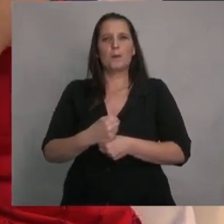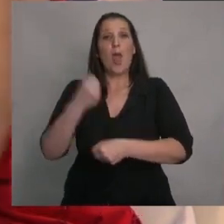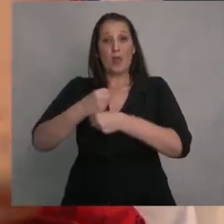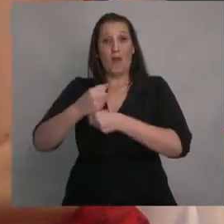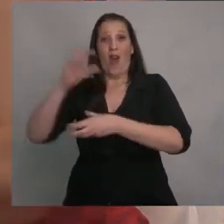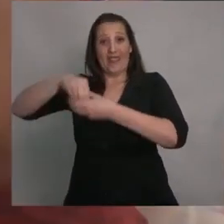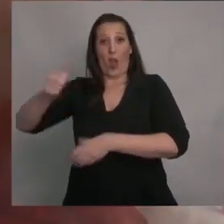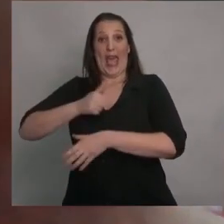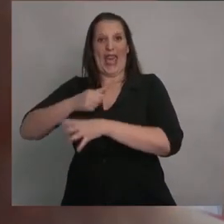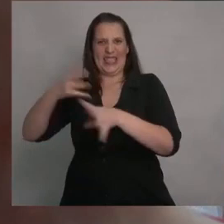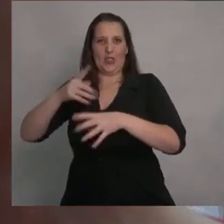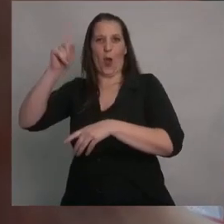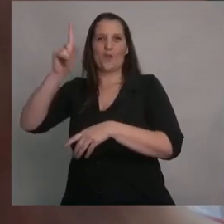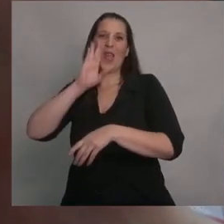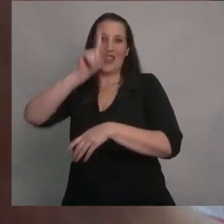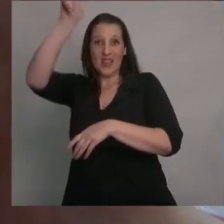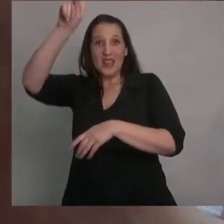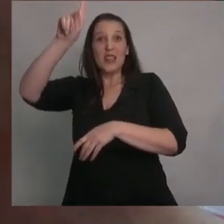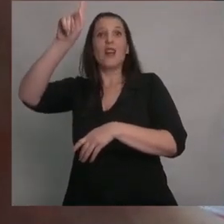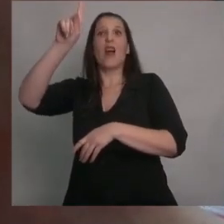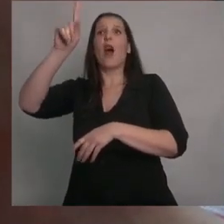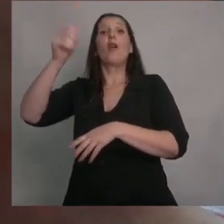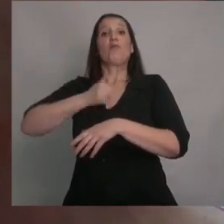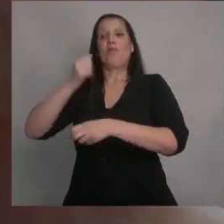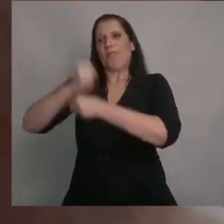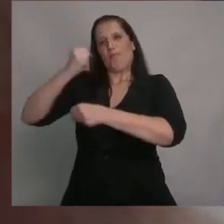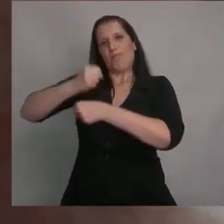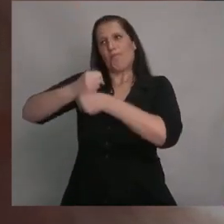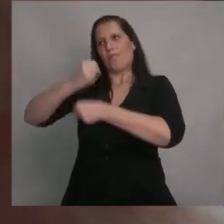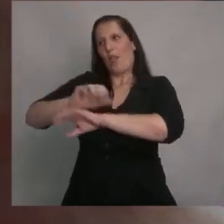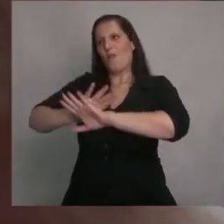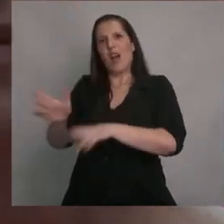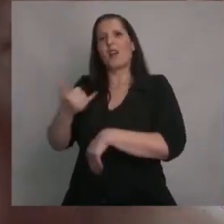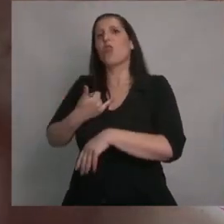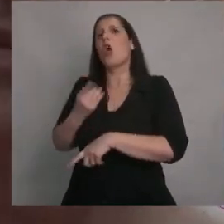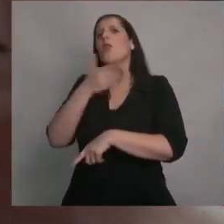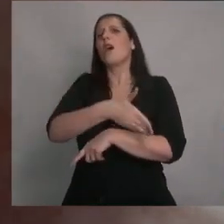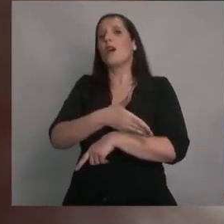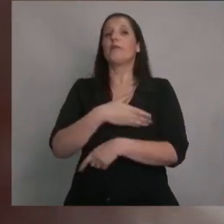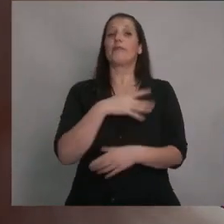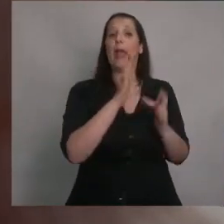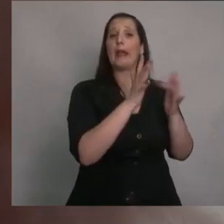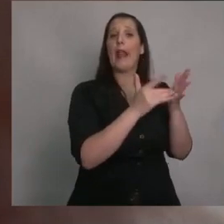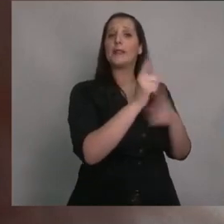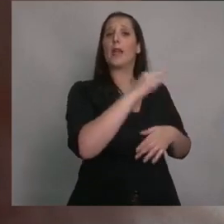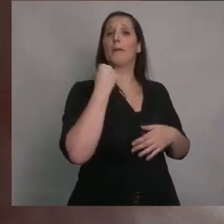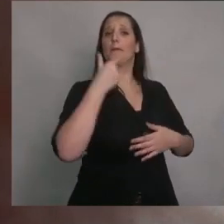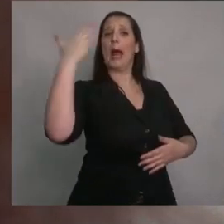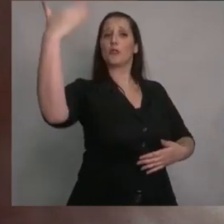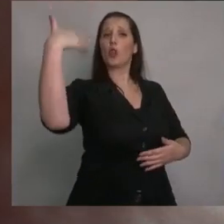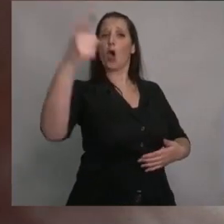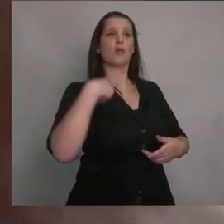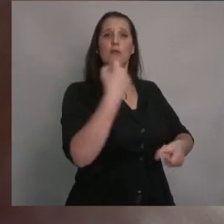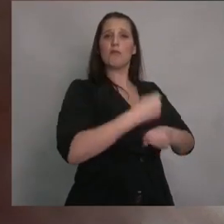el ejército norteamericano a la iglesia. Y entonces, como pastor presbiteriano y